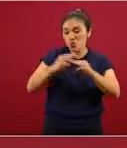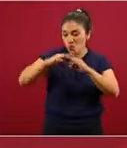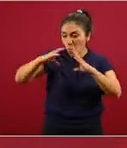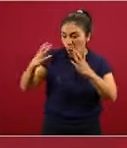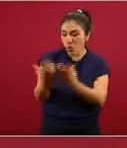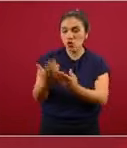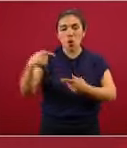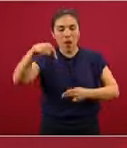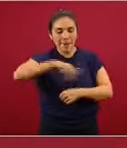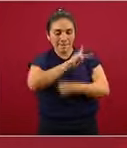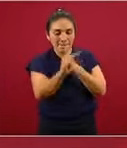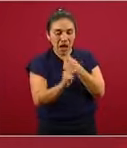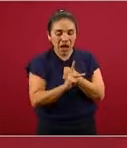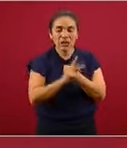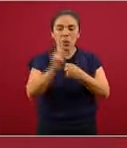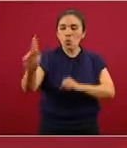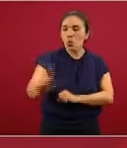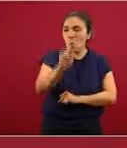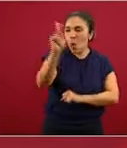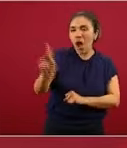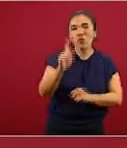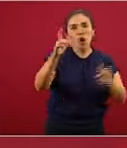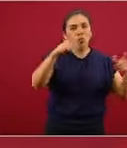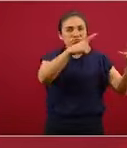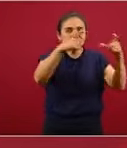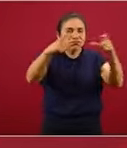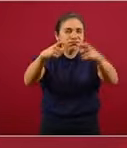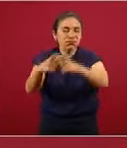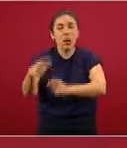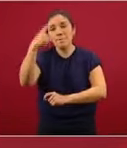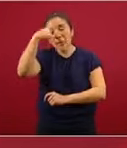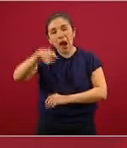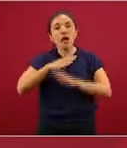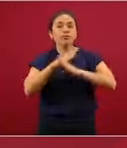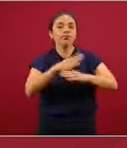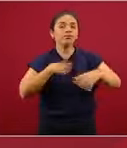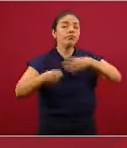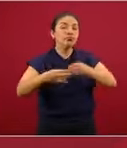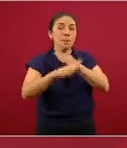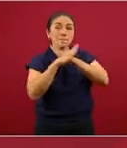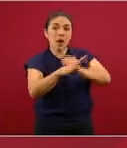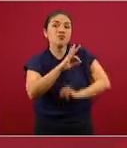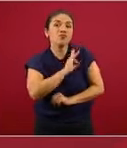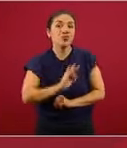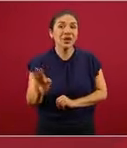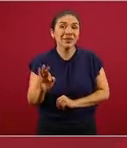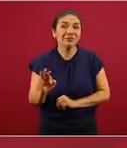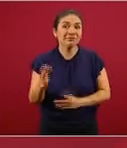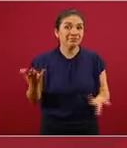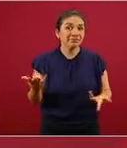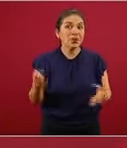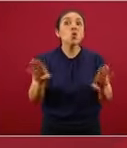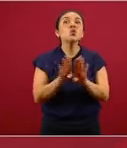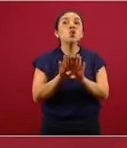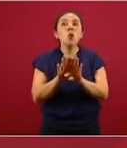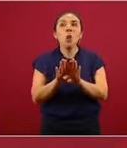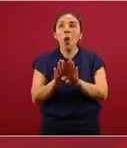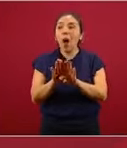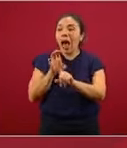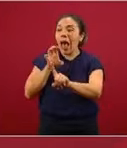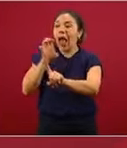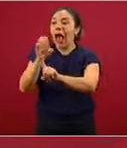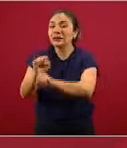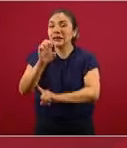subnacional, regional, local, para que se inhibiera la transmisión. ¿Cómo alcanzar